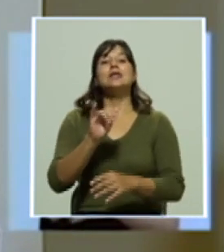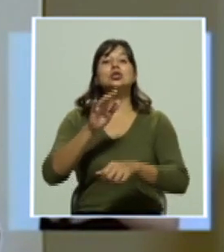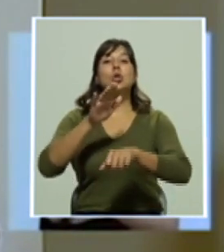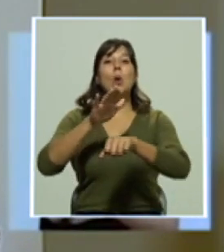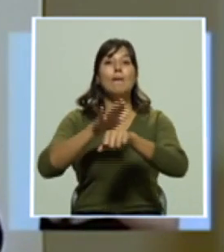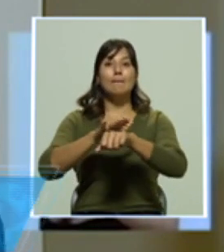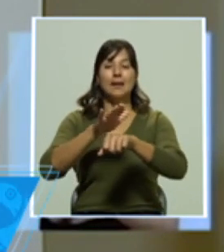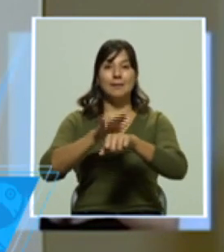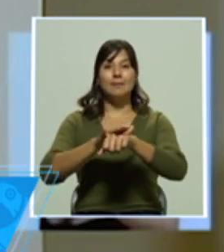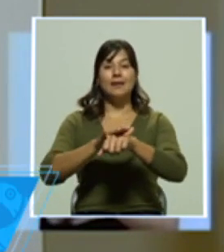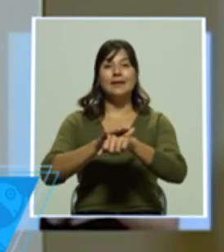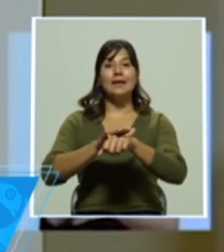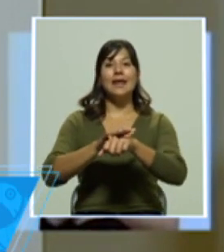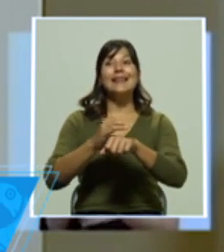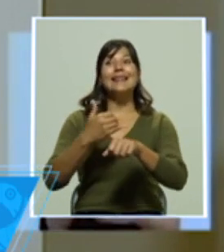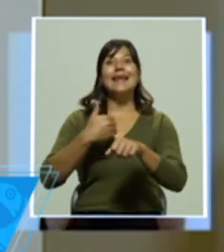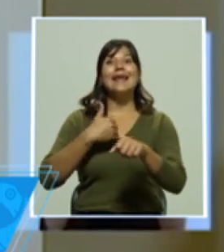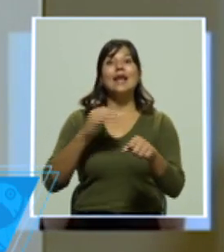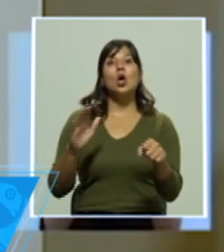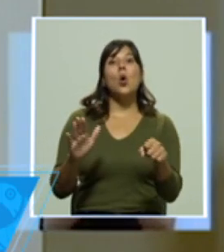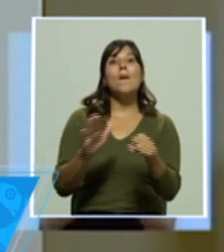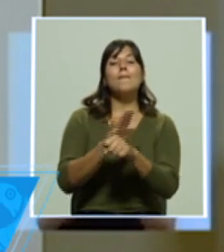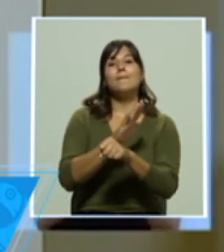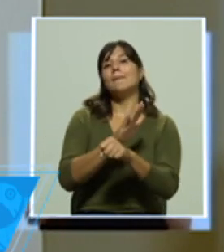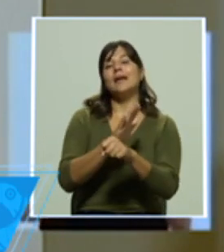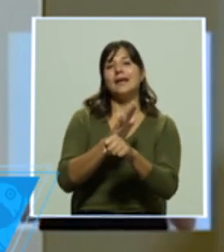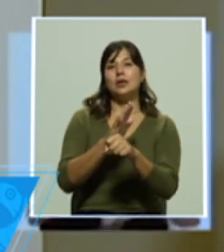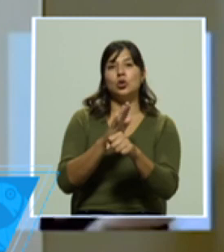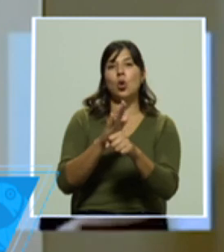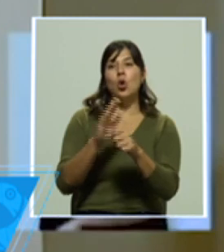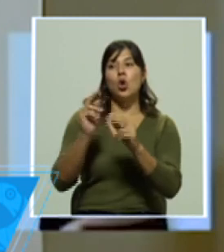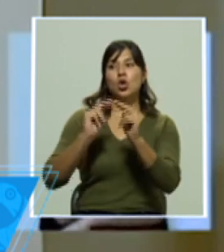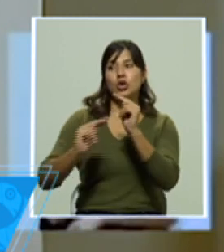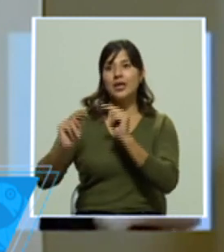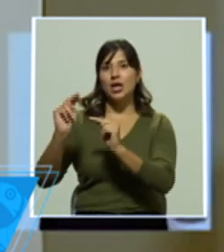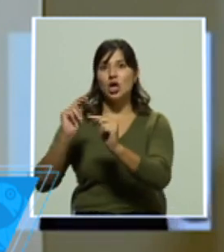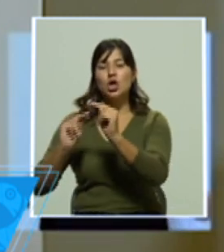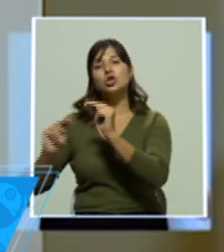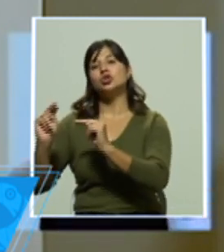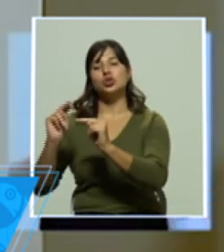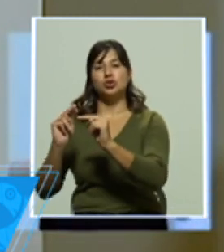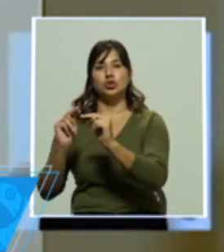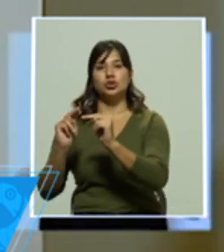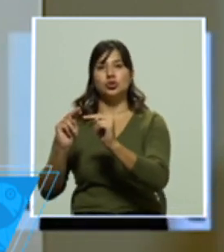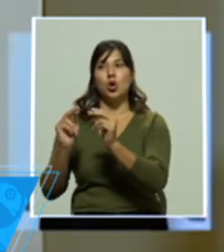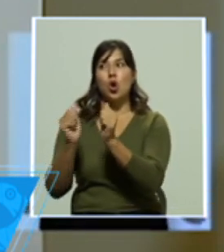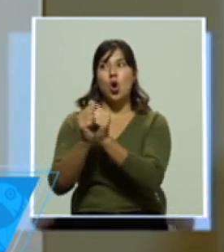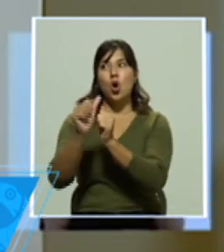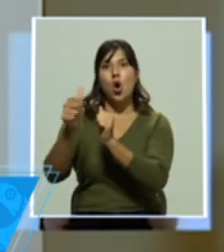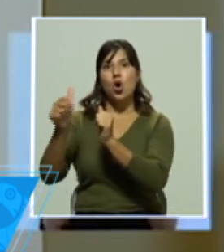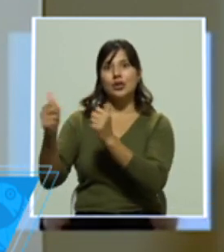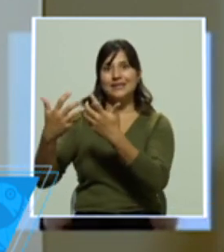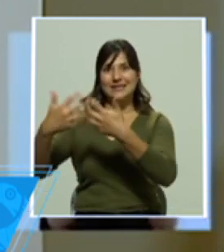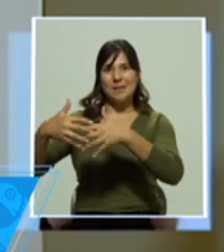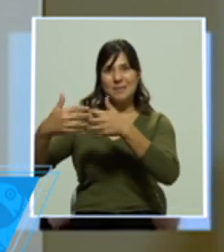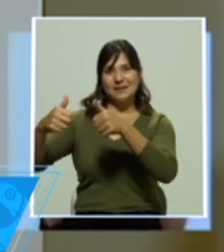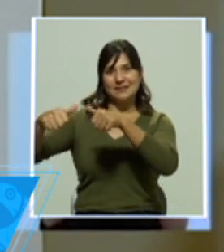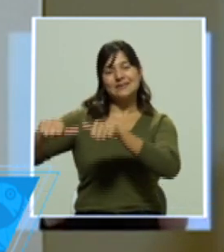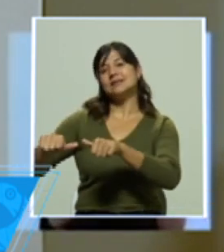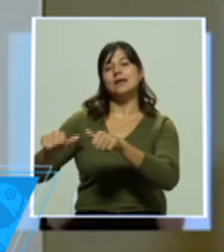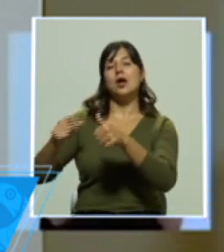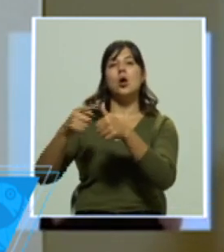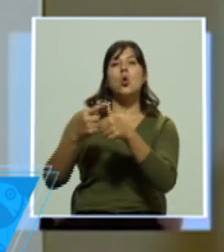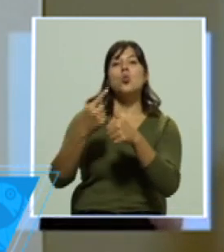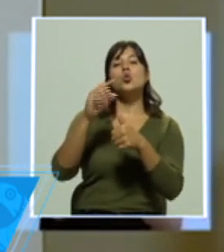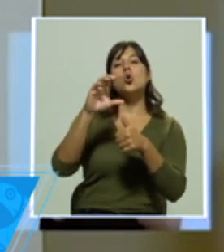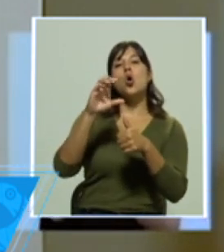el pool de vacunas que hemos venido trabajando en los diferentes acuerdos, uno primero con el mecanismo llamado